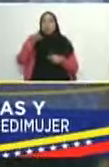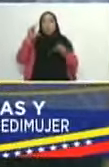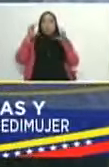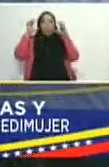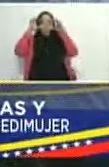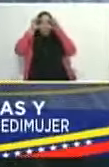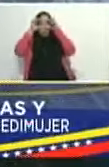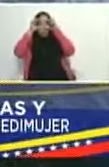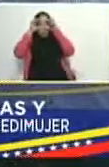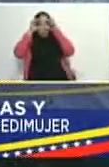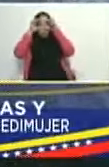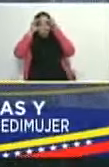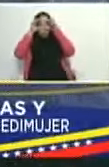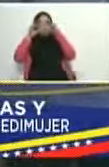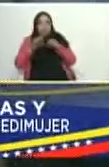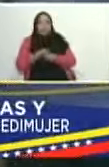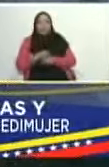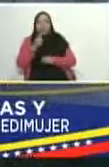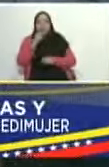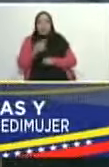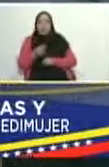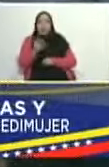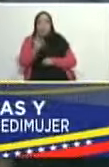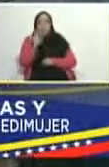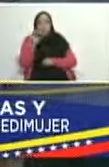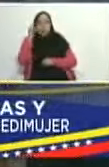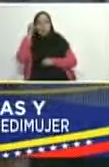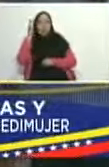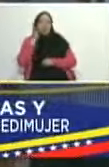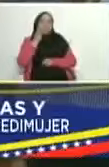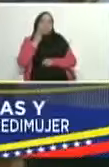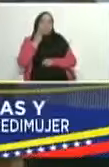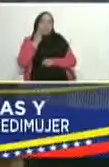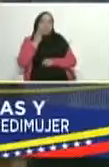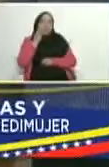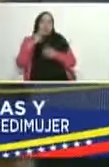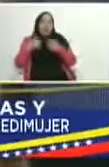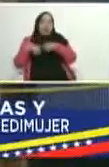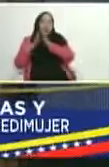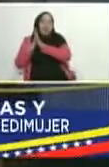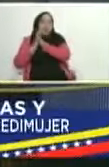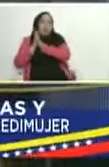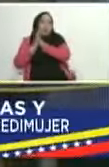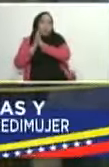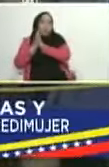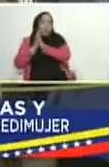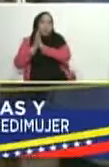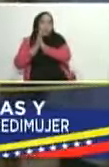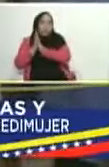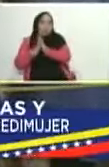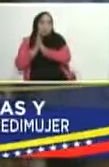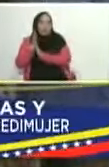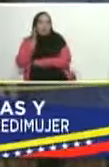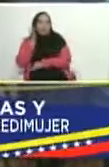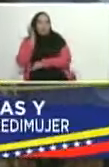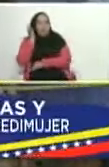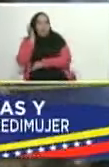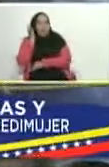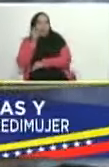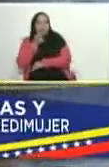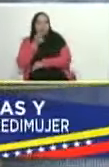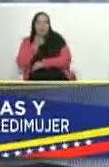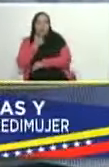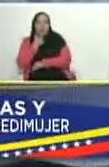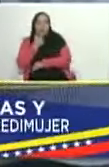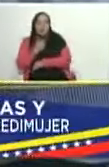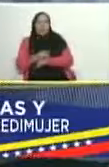poder hacer una buena elección para el Día de las Madres de estas emprendedoras, estas mujeres bellas